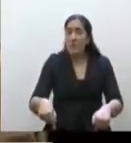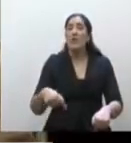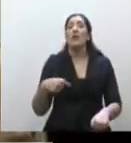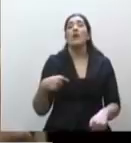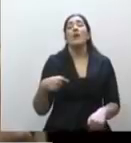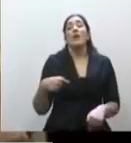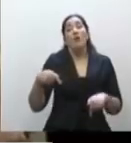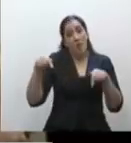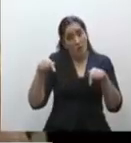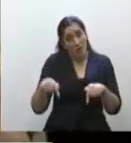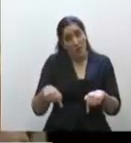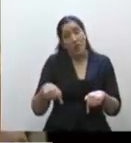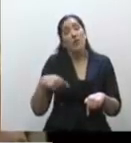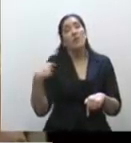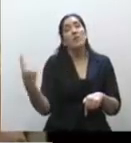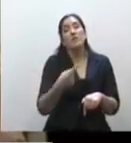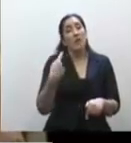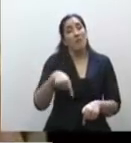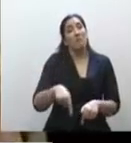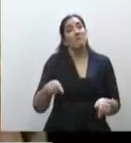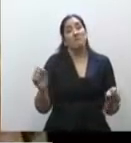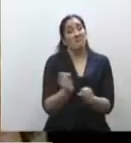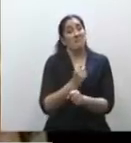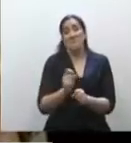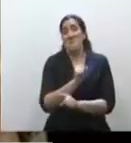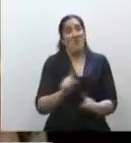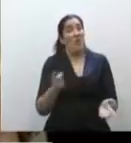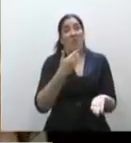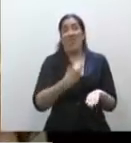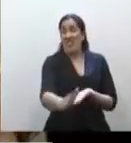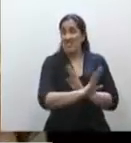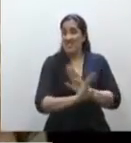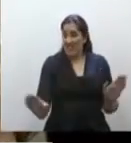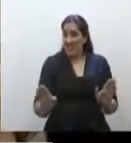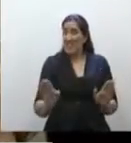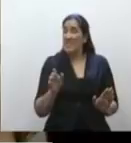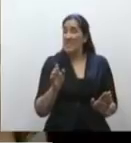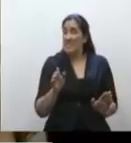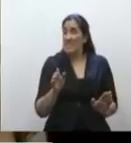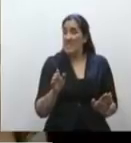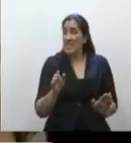cuando se rechace, porque esto es